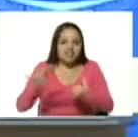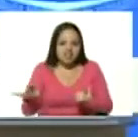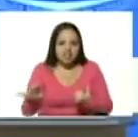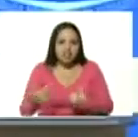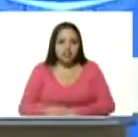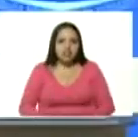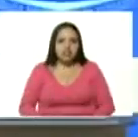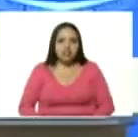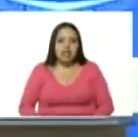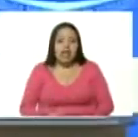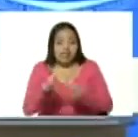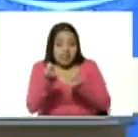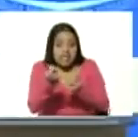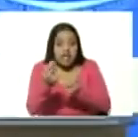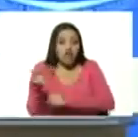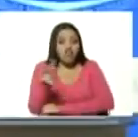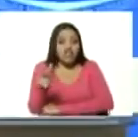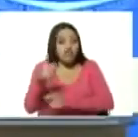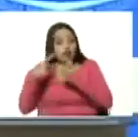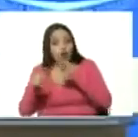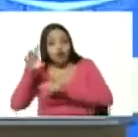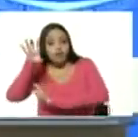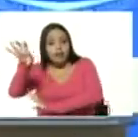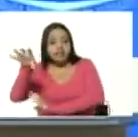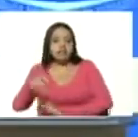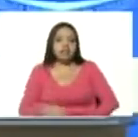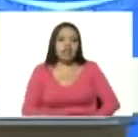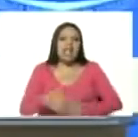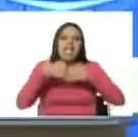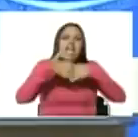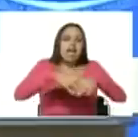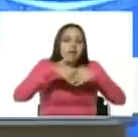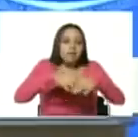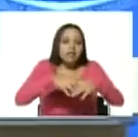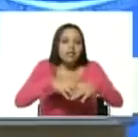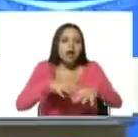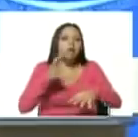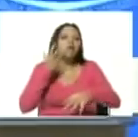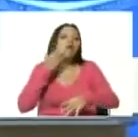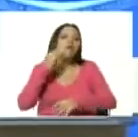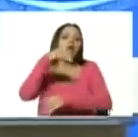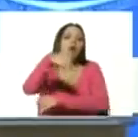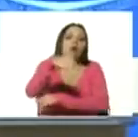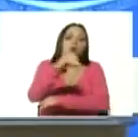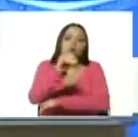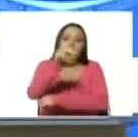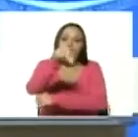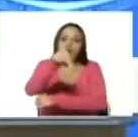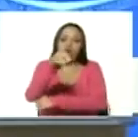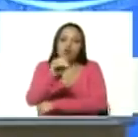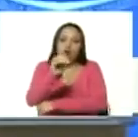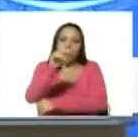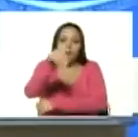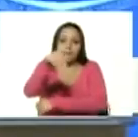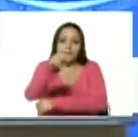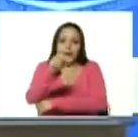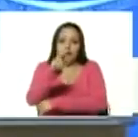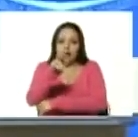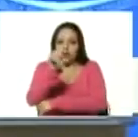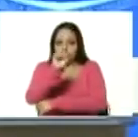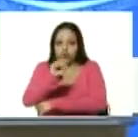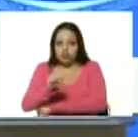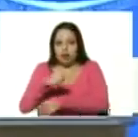depósitos de Venezuela en el extranjero, empresas como Monómeros para su disfrute